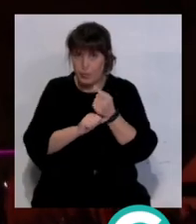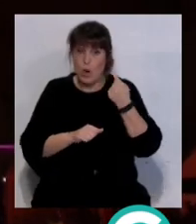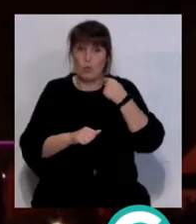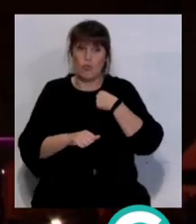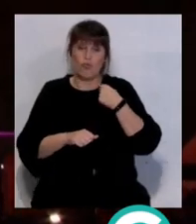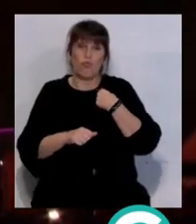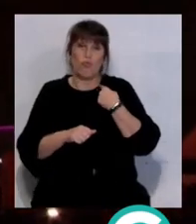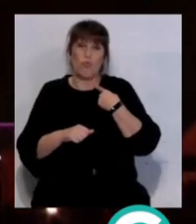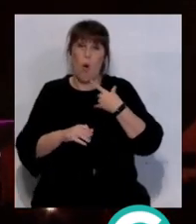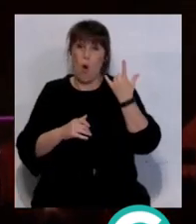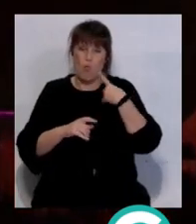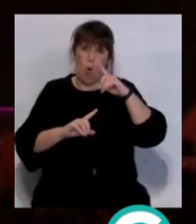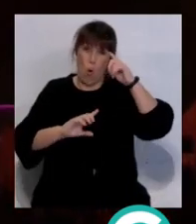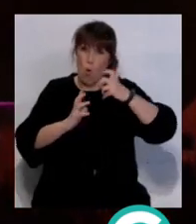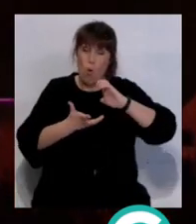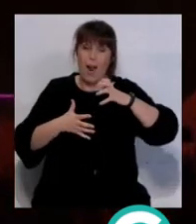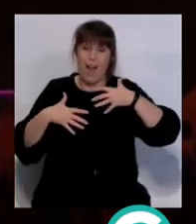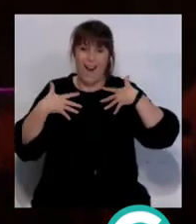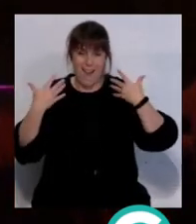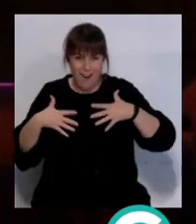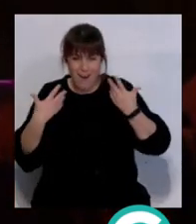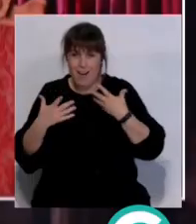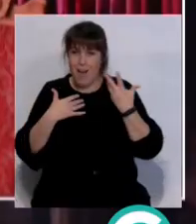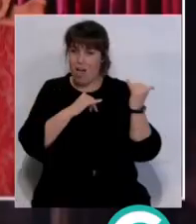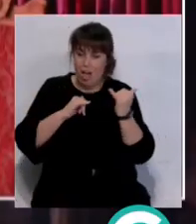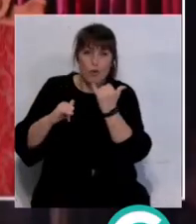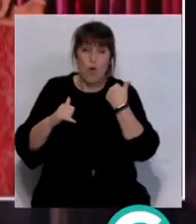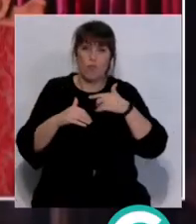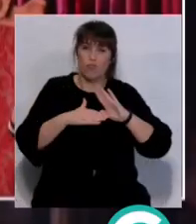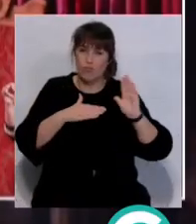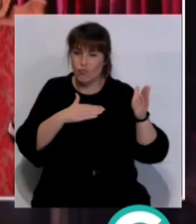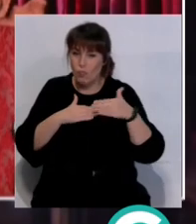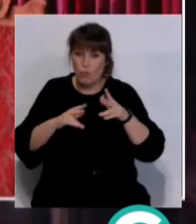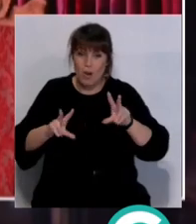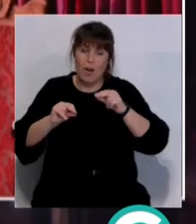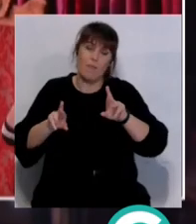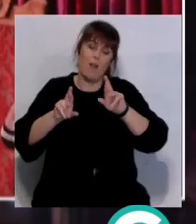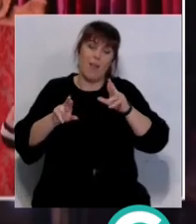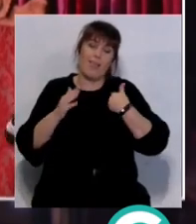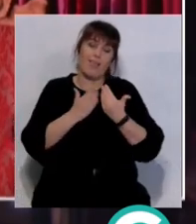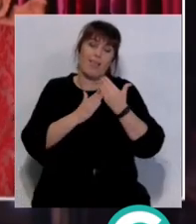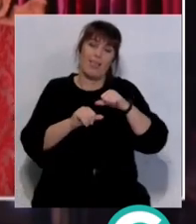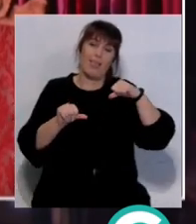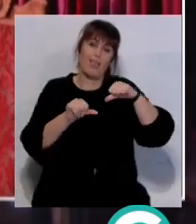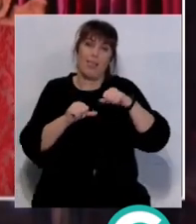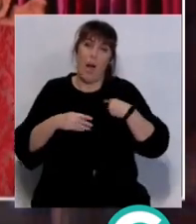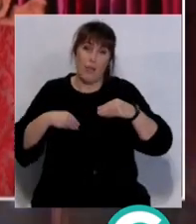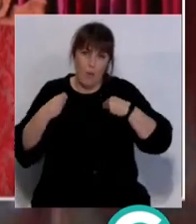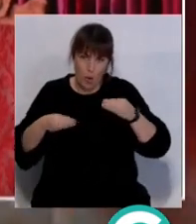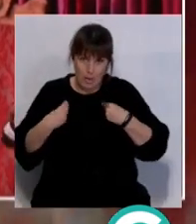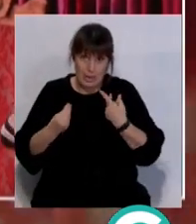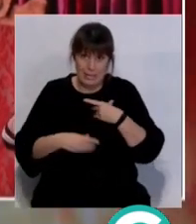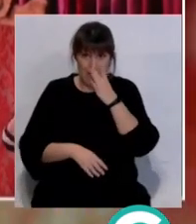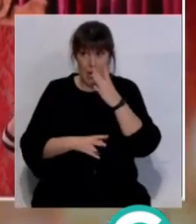al desenfreno, al holgorio y la alegría. Espero que por lo menos hayáis disfrutado estos días. El carnaval